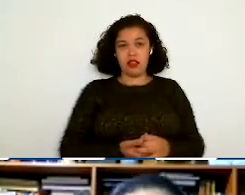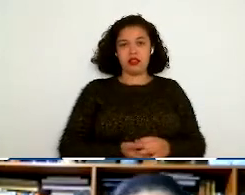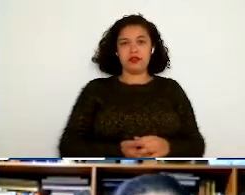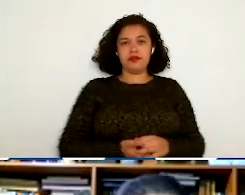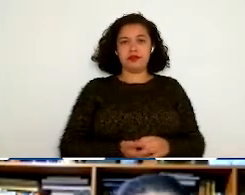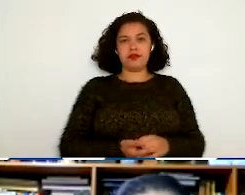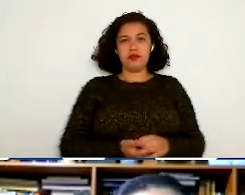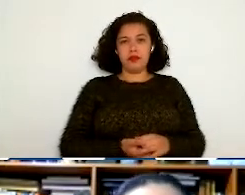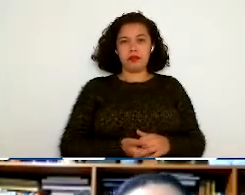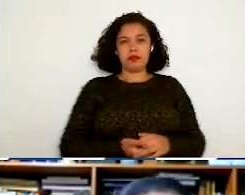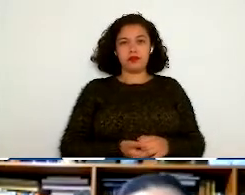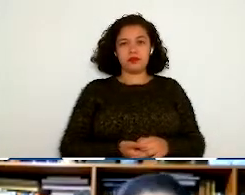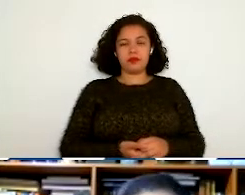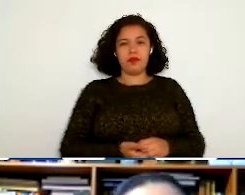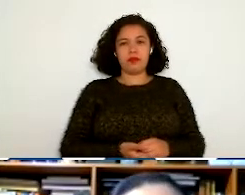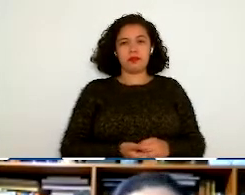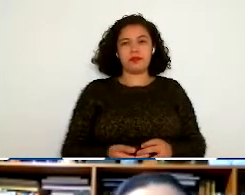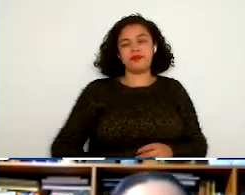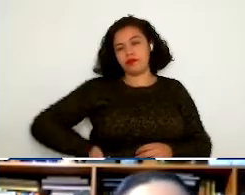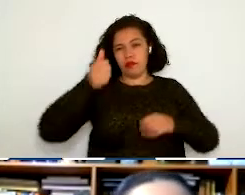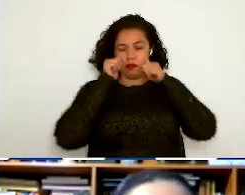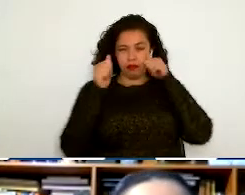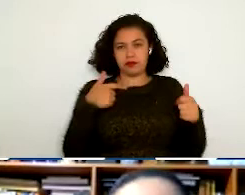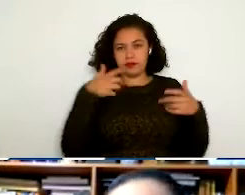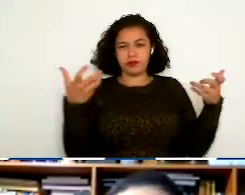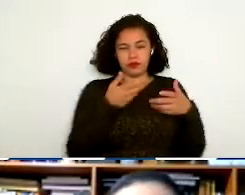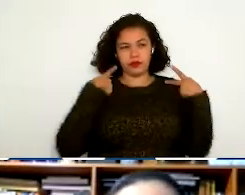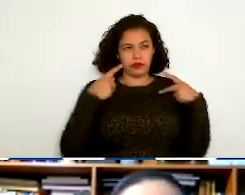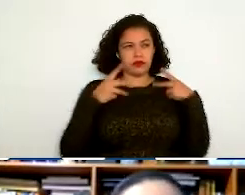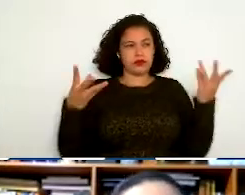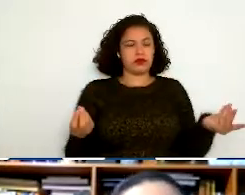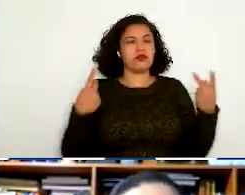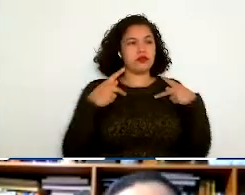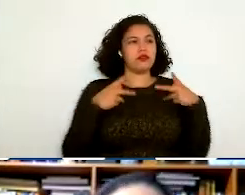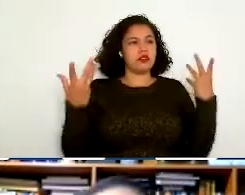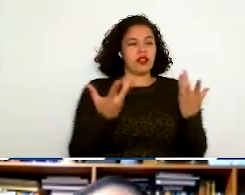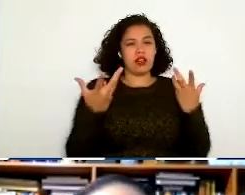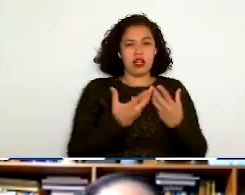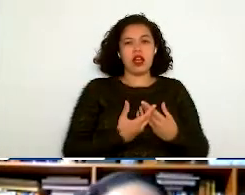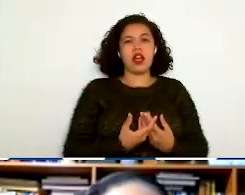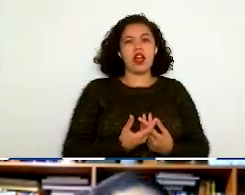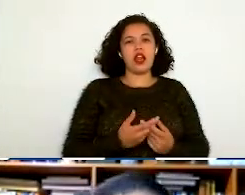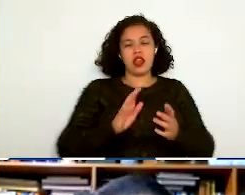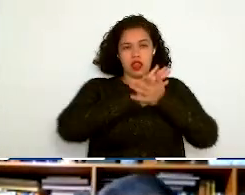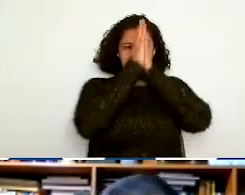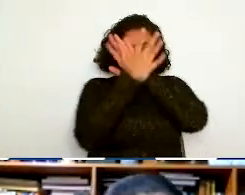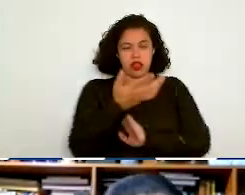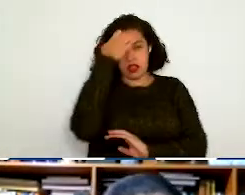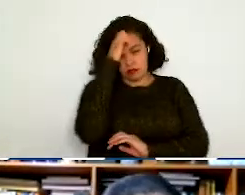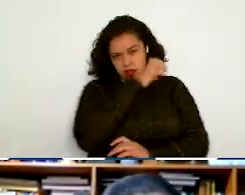primero, esa atención que genere con las personas o con la persona se convierte en una